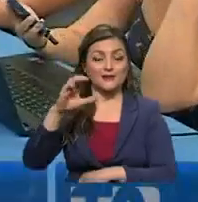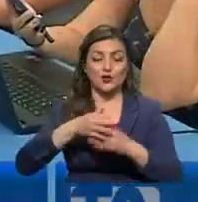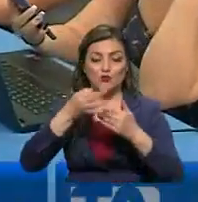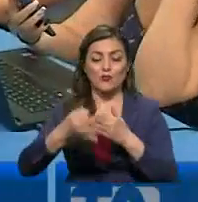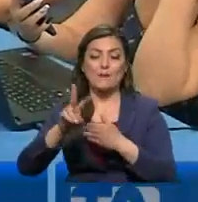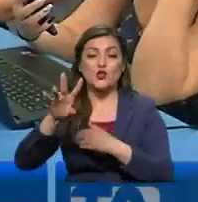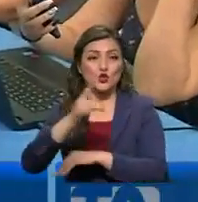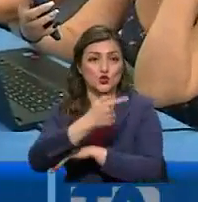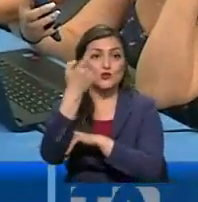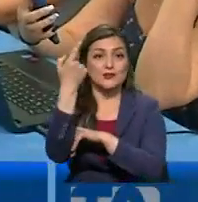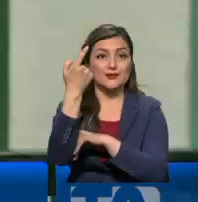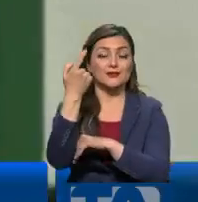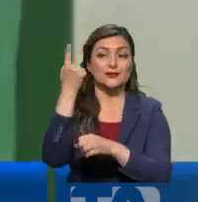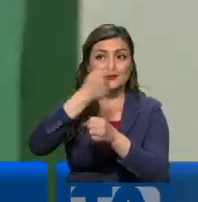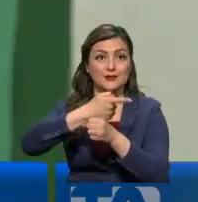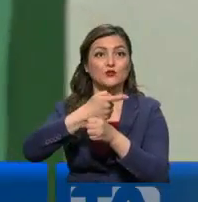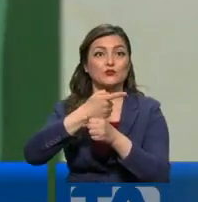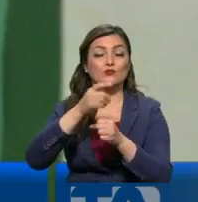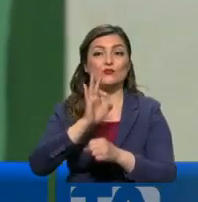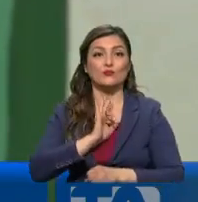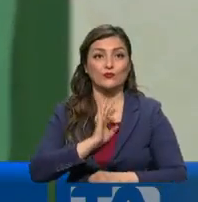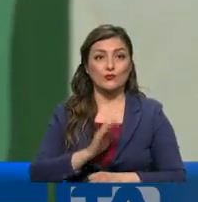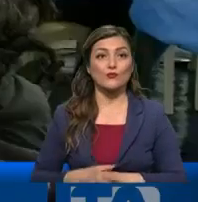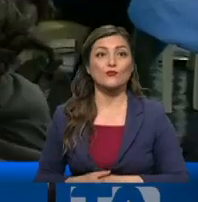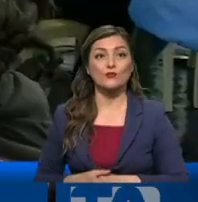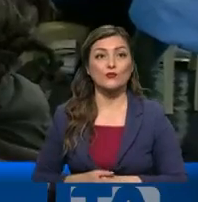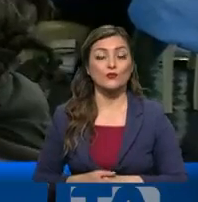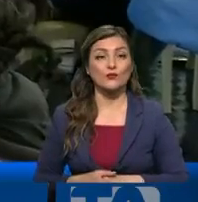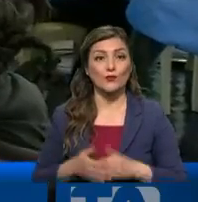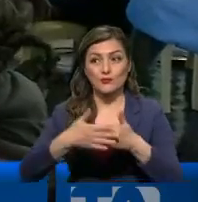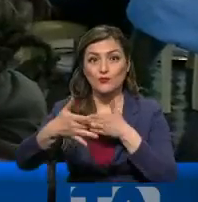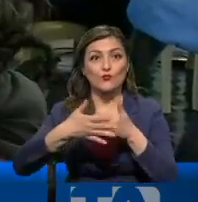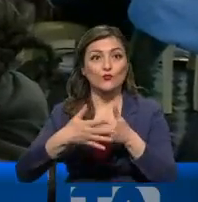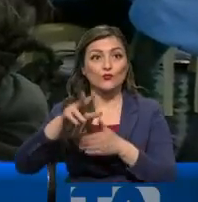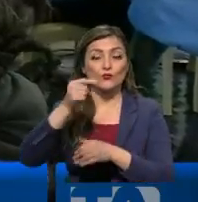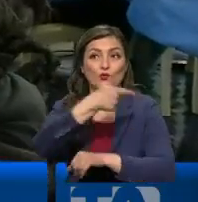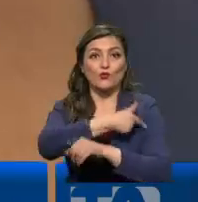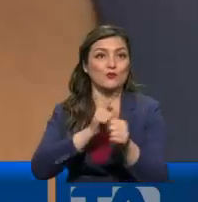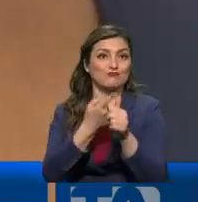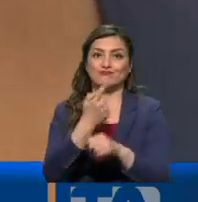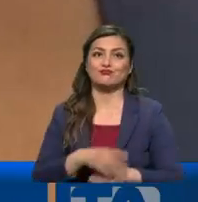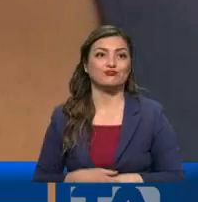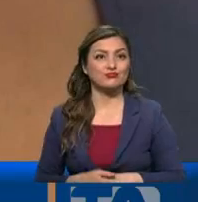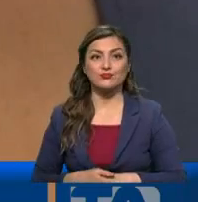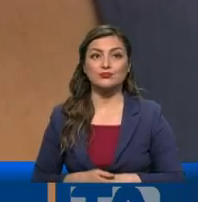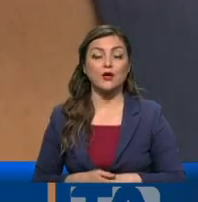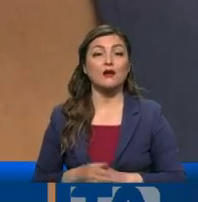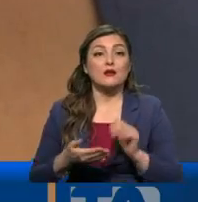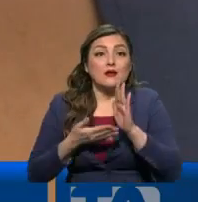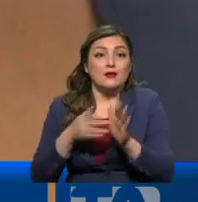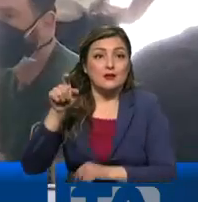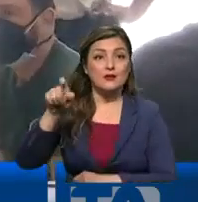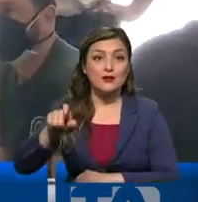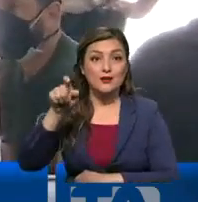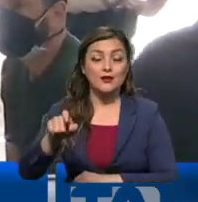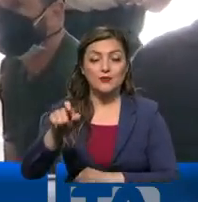los 28 días que establece el lineamiento técnico. En este periodo no se vacunarán primeras dosis. En caso de que sea